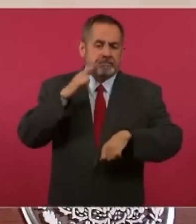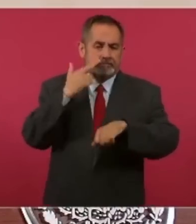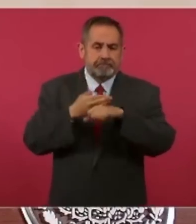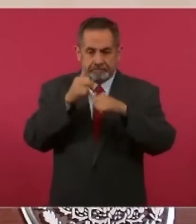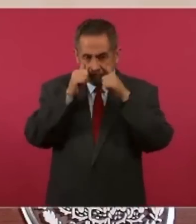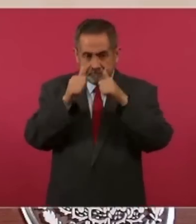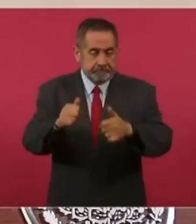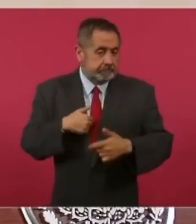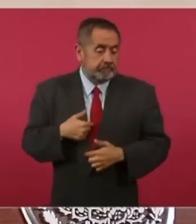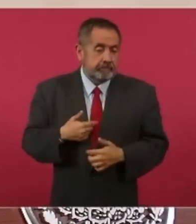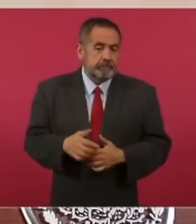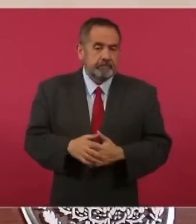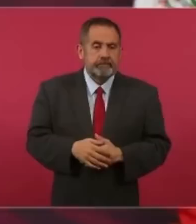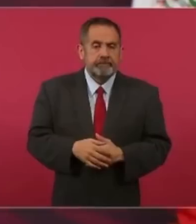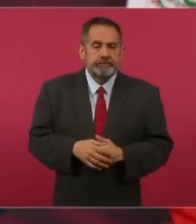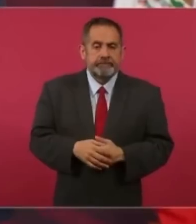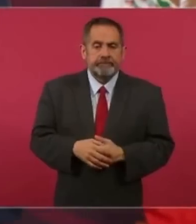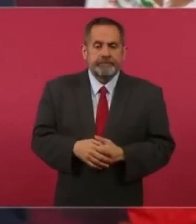yo